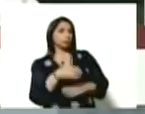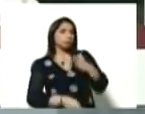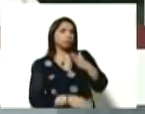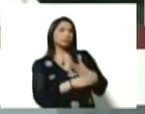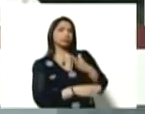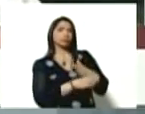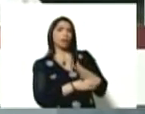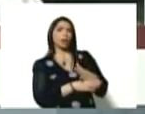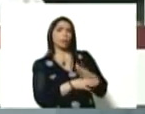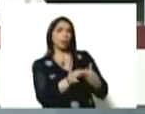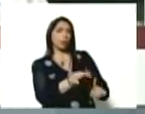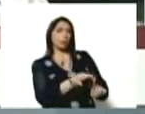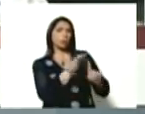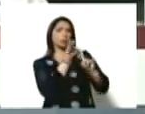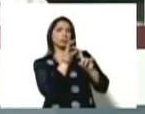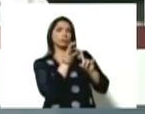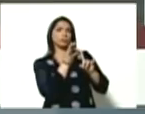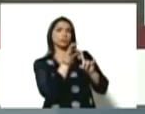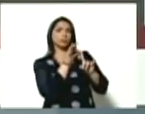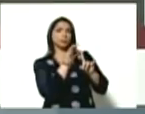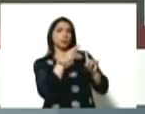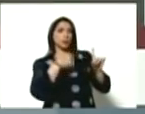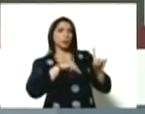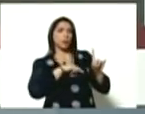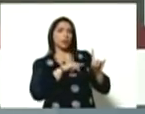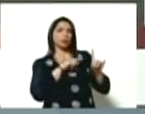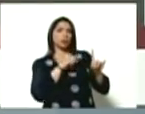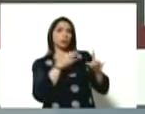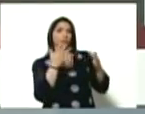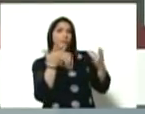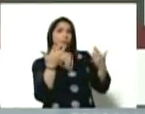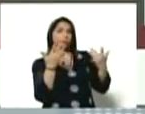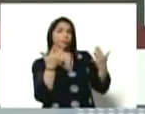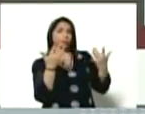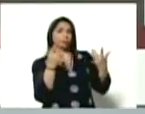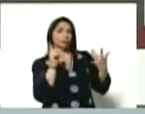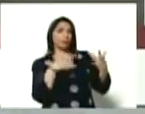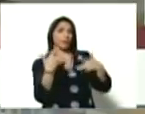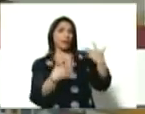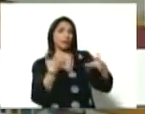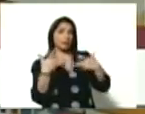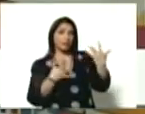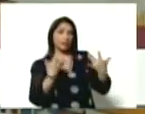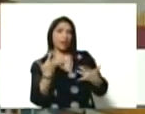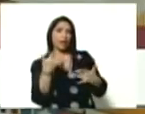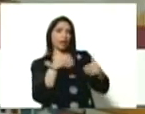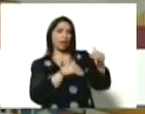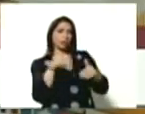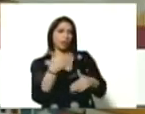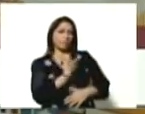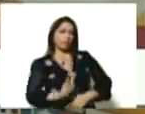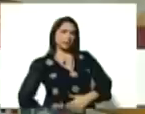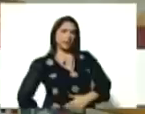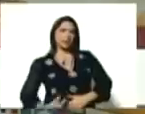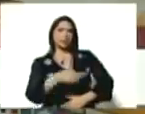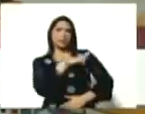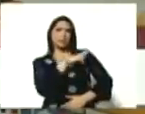dedo el acto electoral, que es un acto además individual. El presidente de la República ha